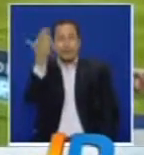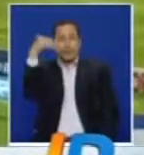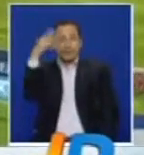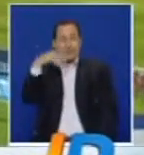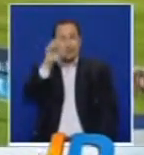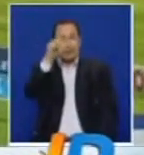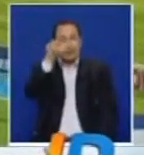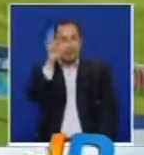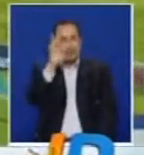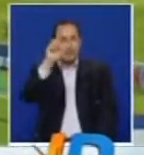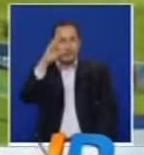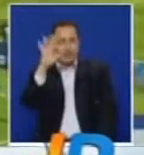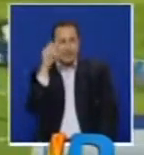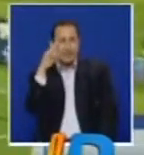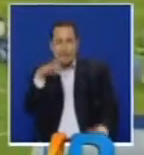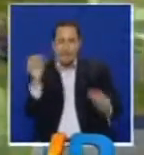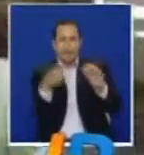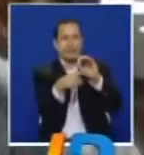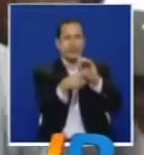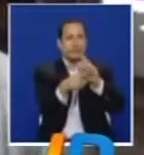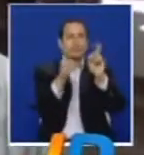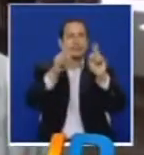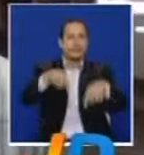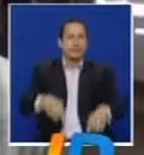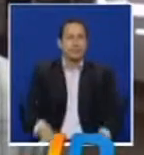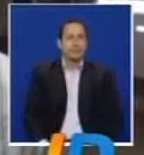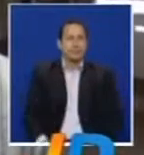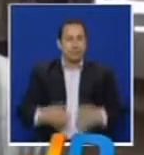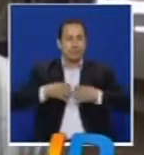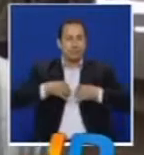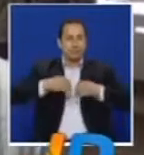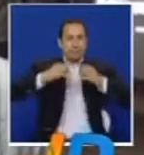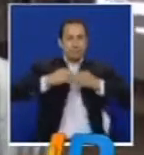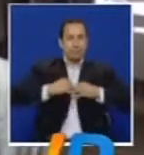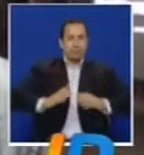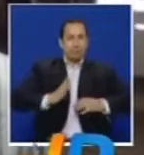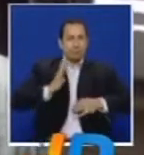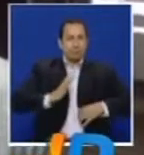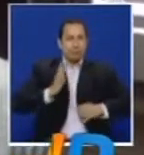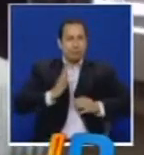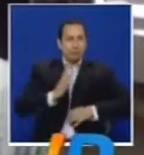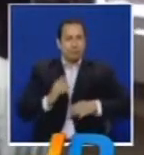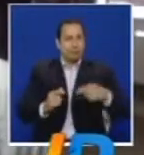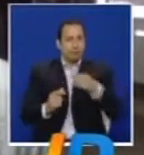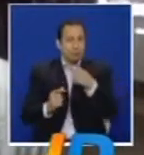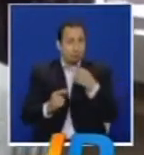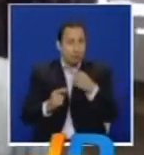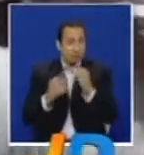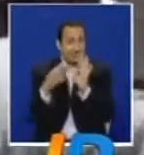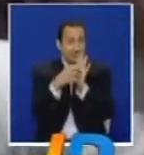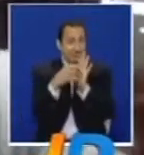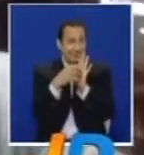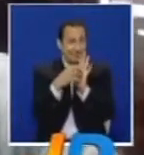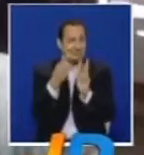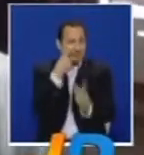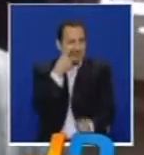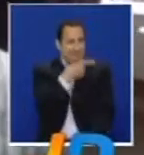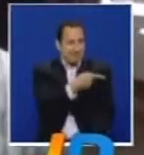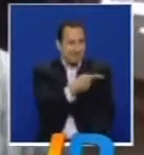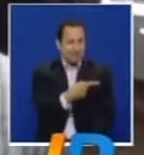para enviarla al fondo de la red. Y con la gala de Orlando Marmolejo, la mejor tienda de trajes exclusivos